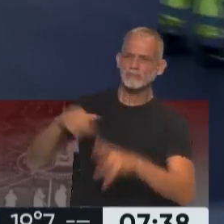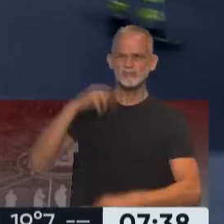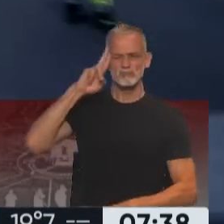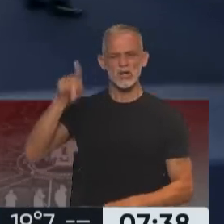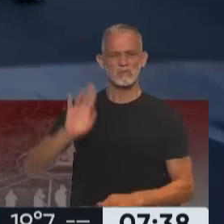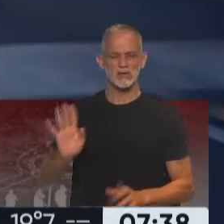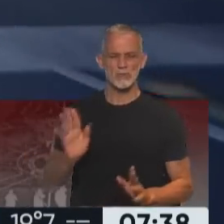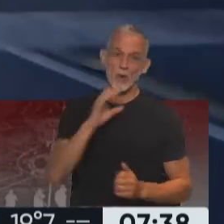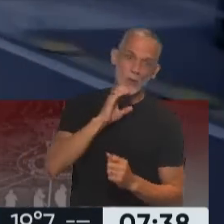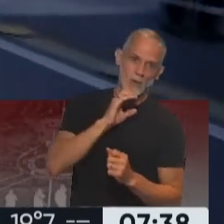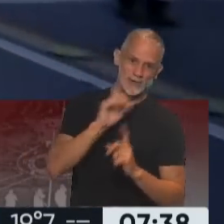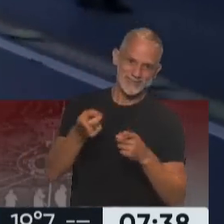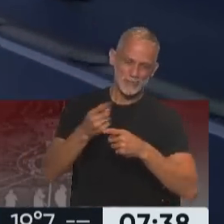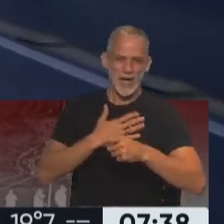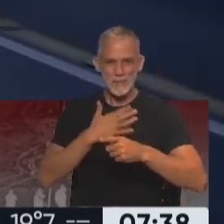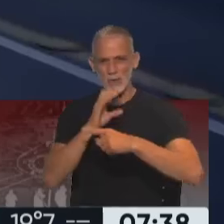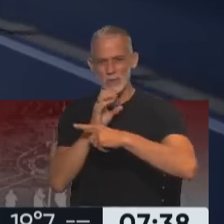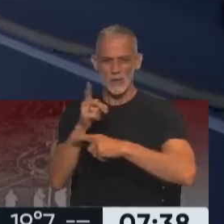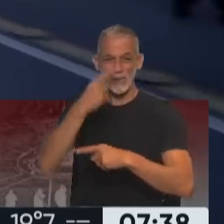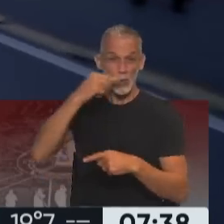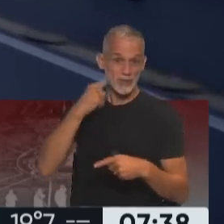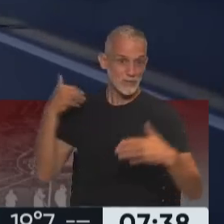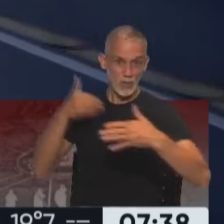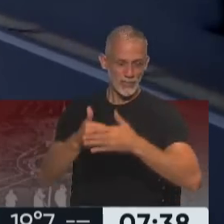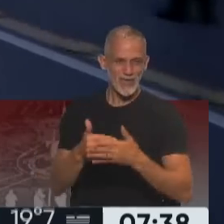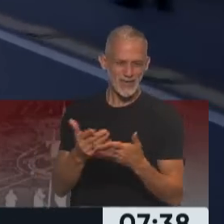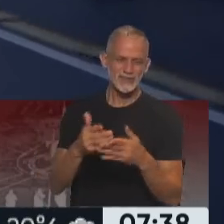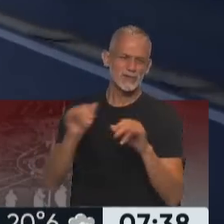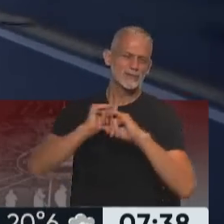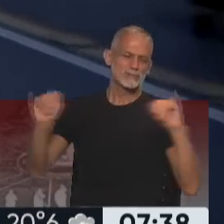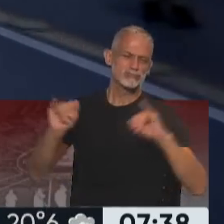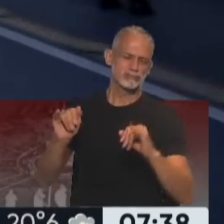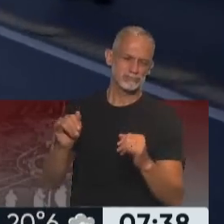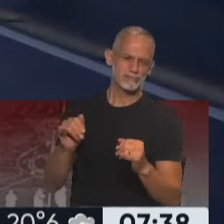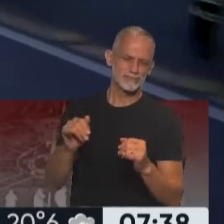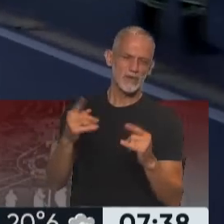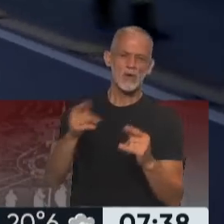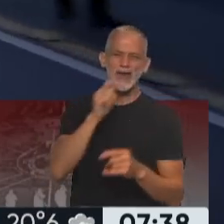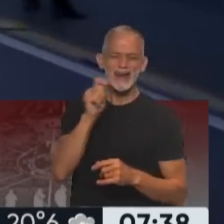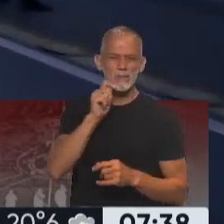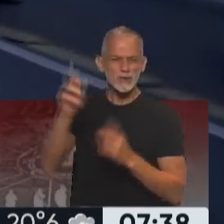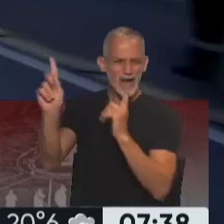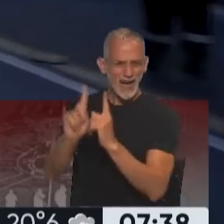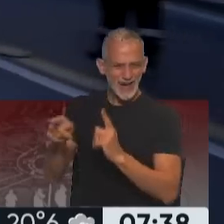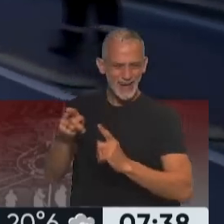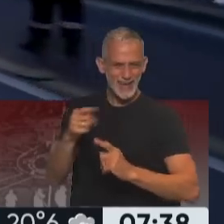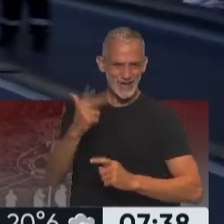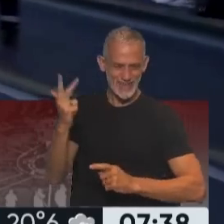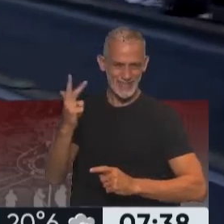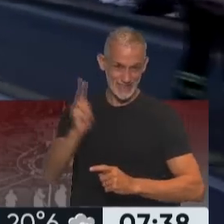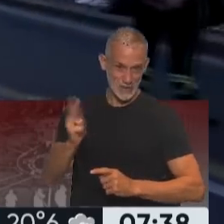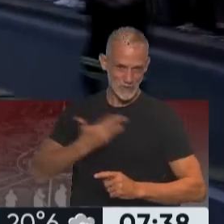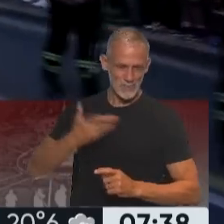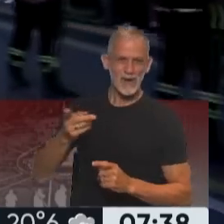Y humor. Porque en los Sí. últimos días mucho se difundió un reportaje en particular, pero varias declaraciones del